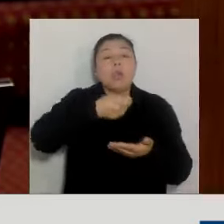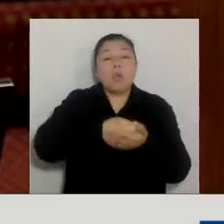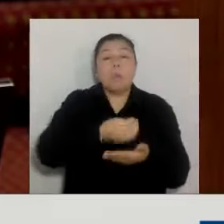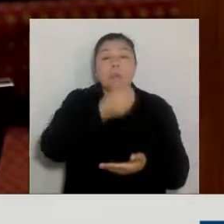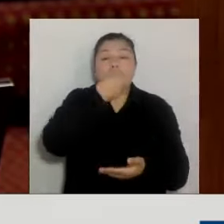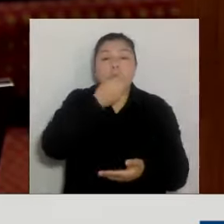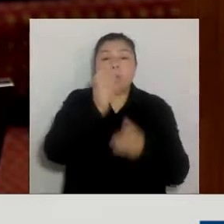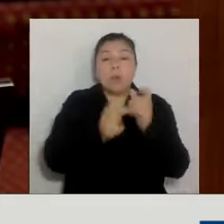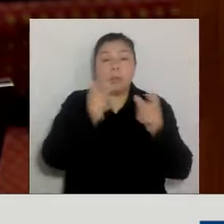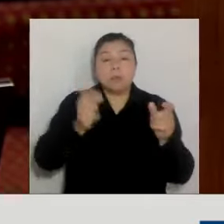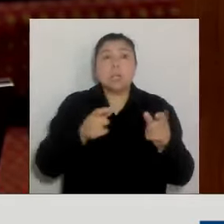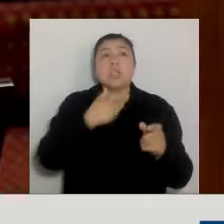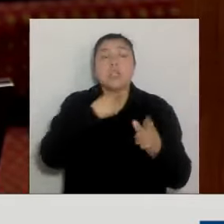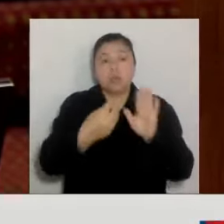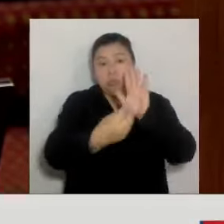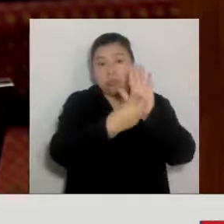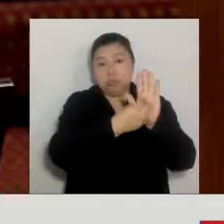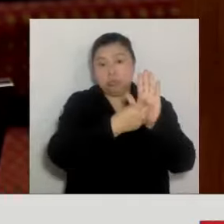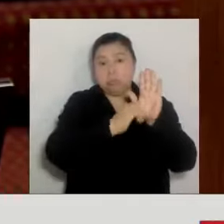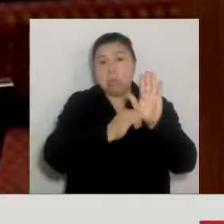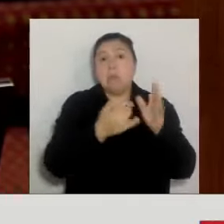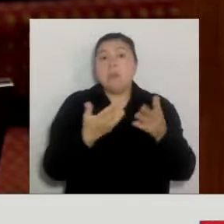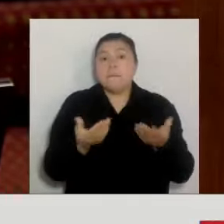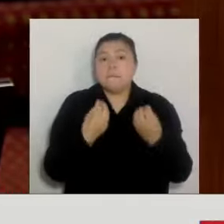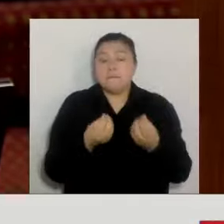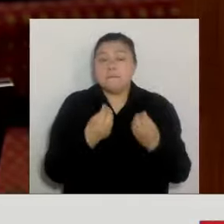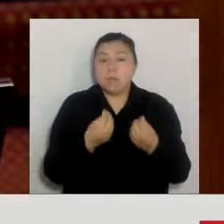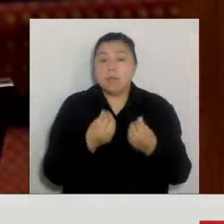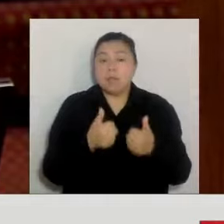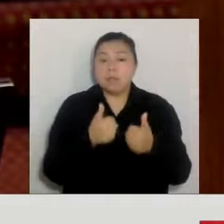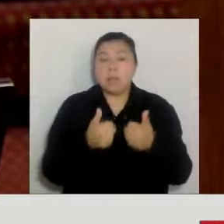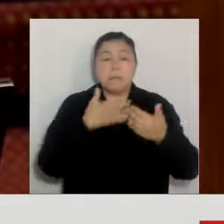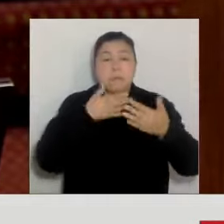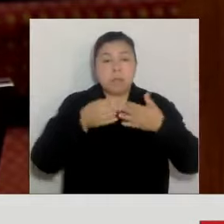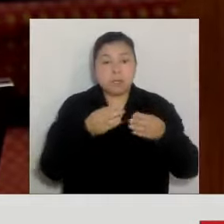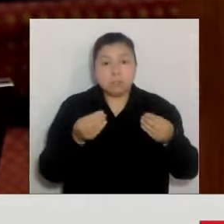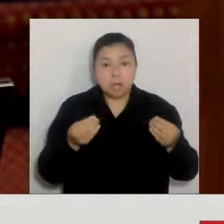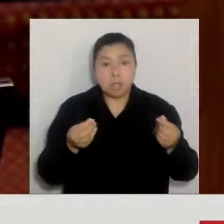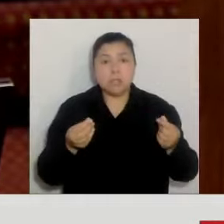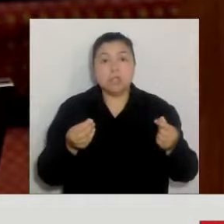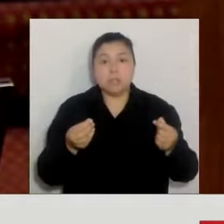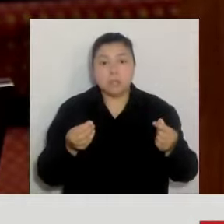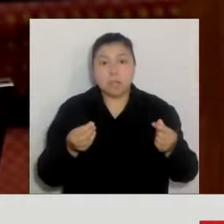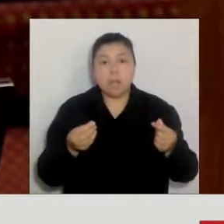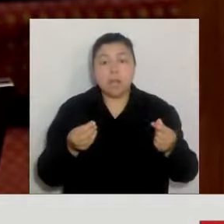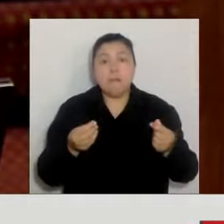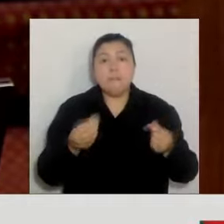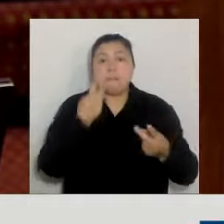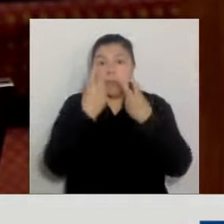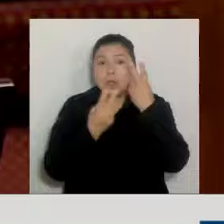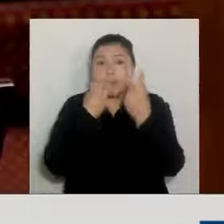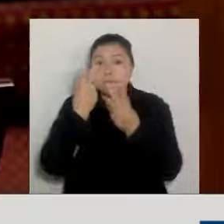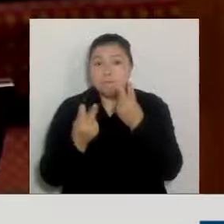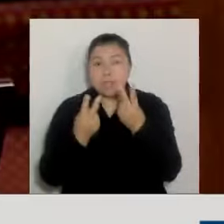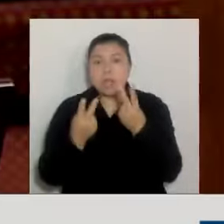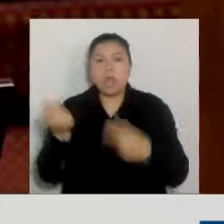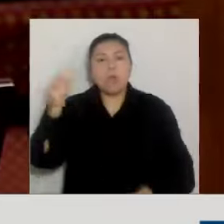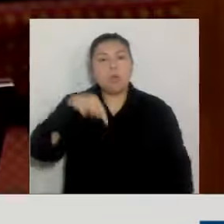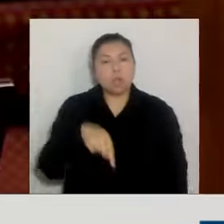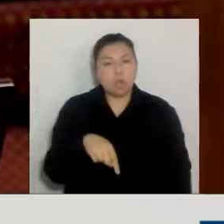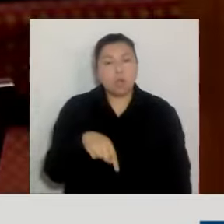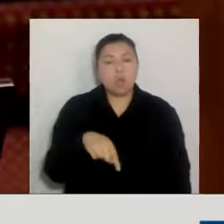bienvenida sea bienvenida sea en el sentido de dar transparencia de dar visibilidad a lo que hoy día estamos